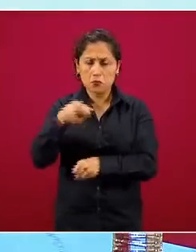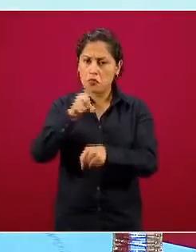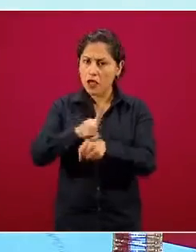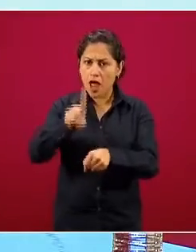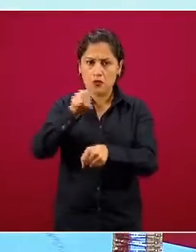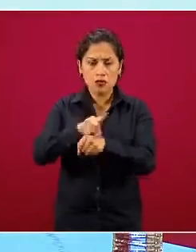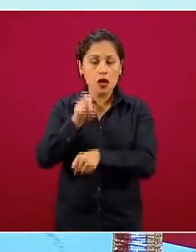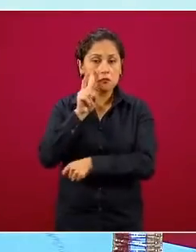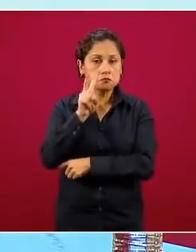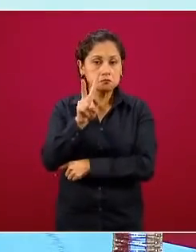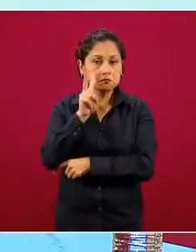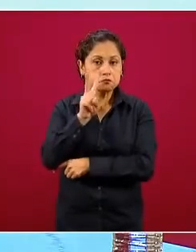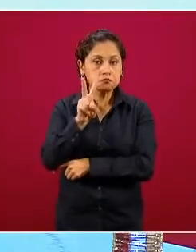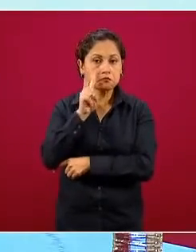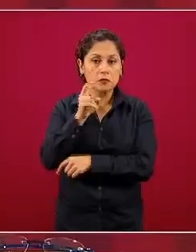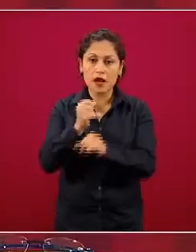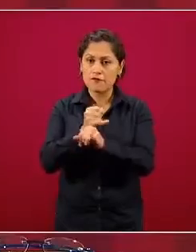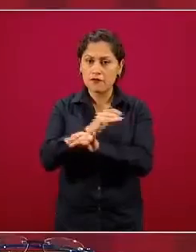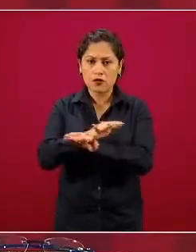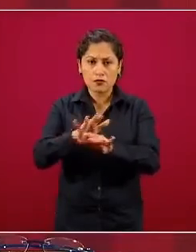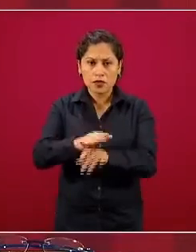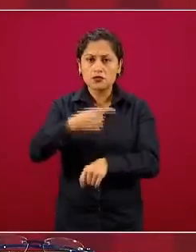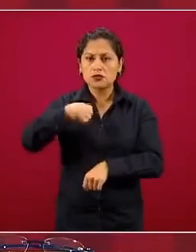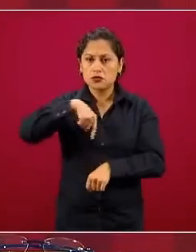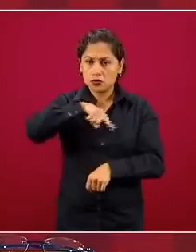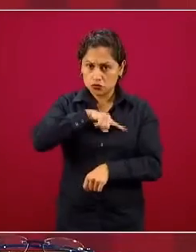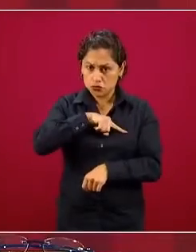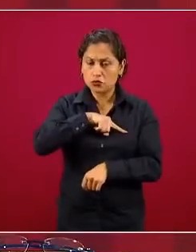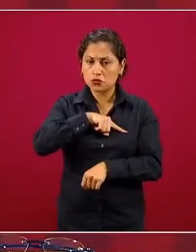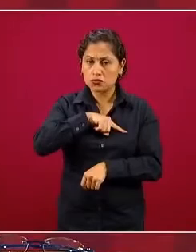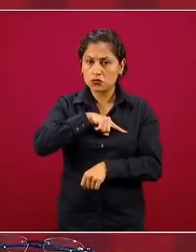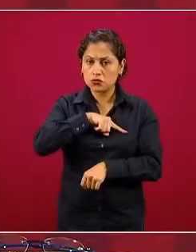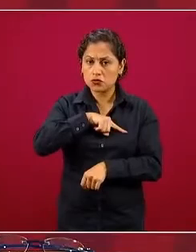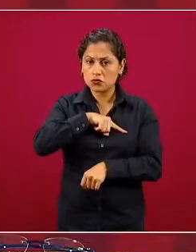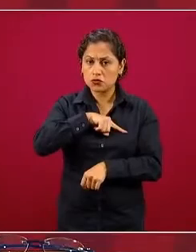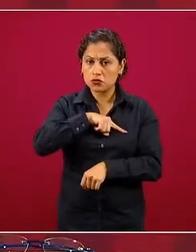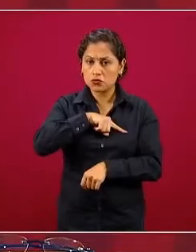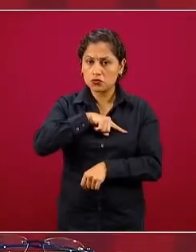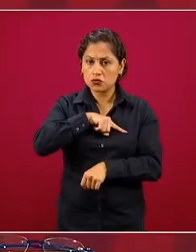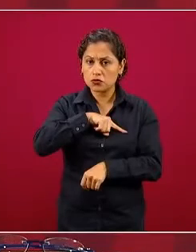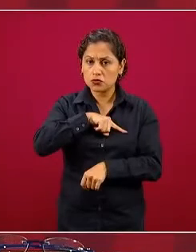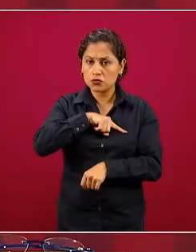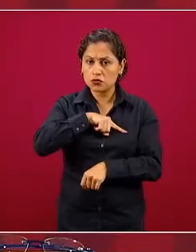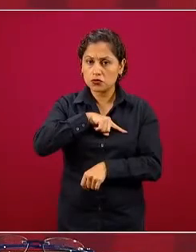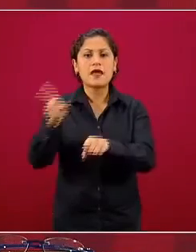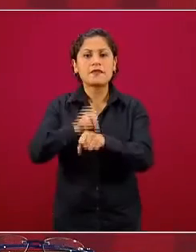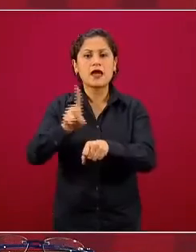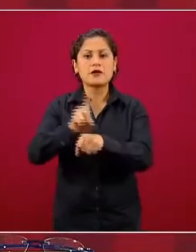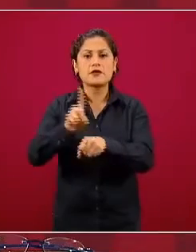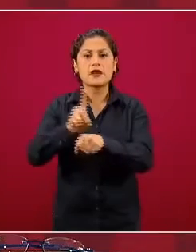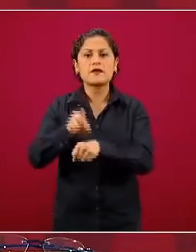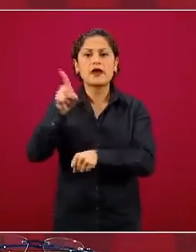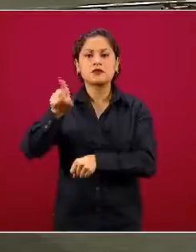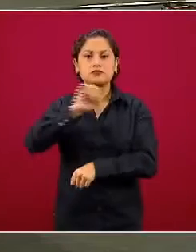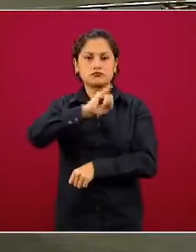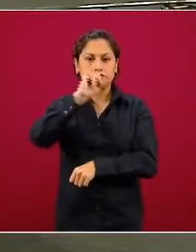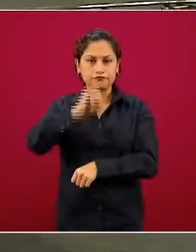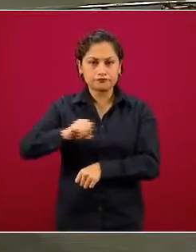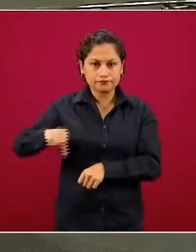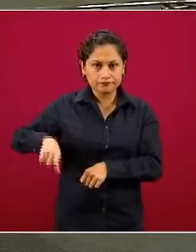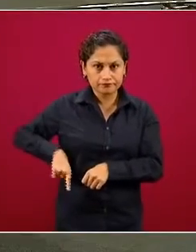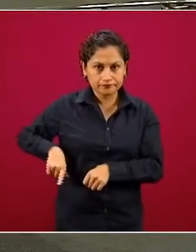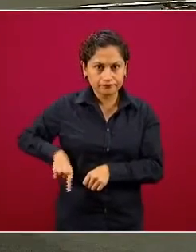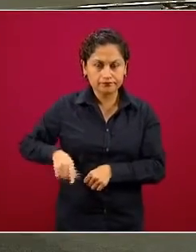días, y es la información que también damos en las conferencias de prensa diarias que damos en la jefatura de gobierno. Muchas